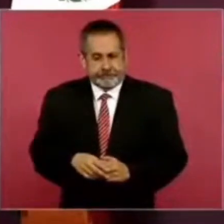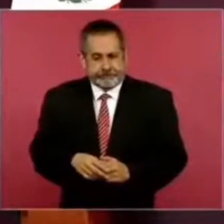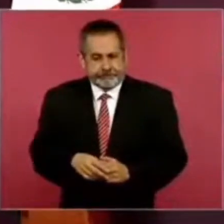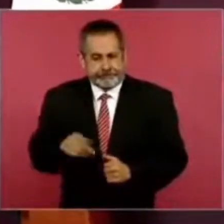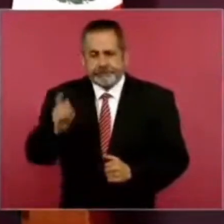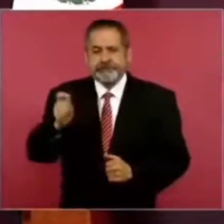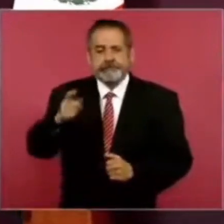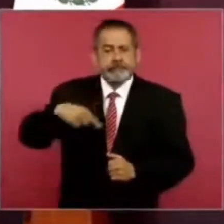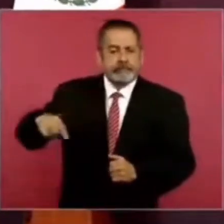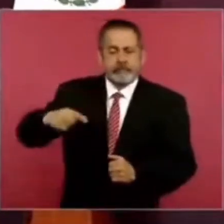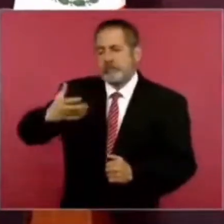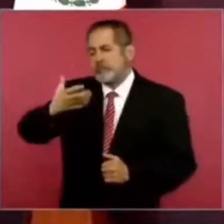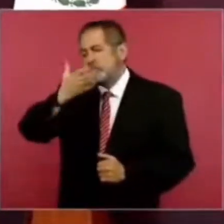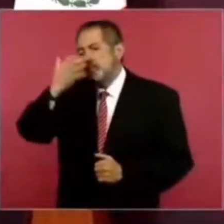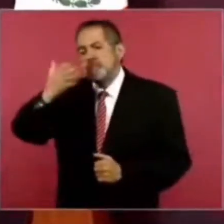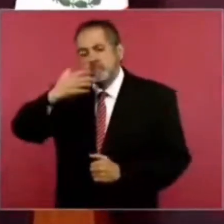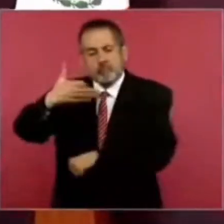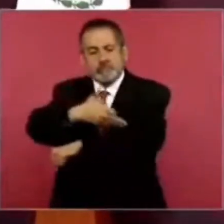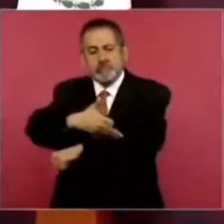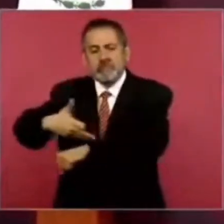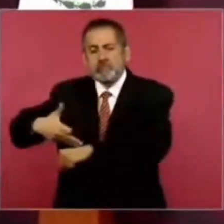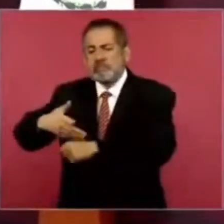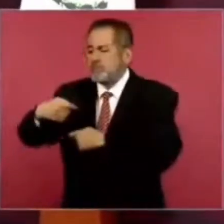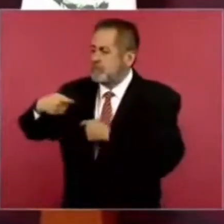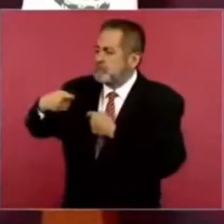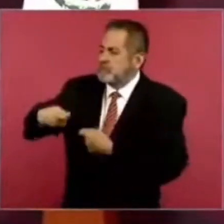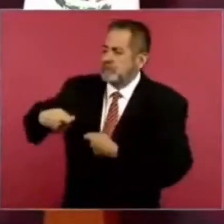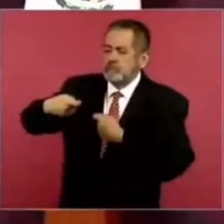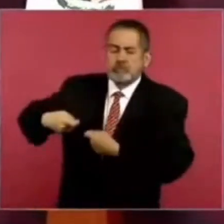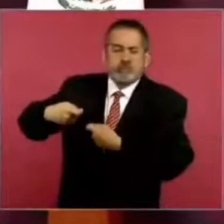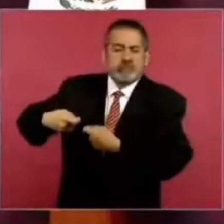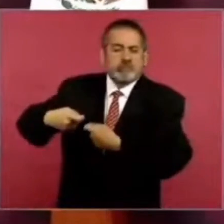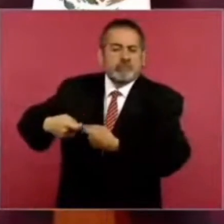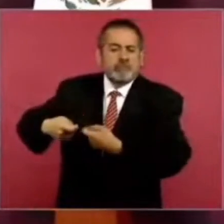las tradiciones culturales de México,